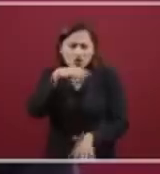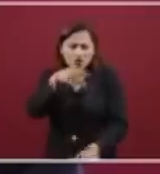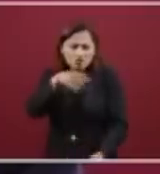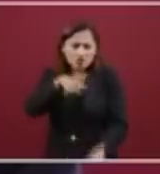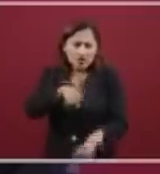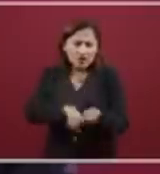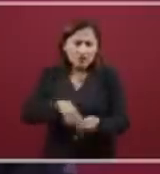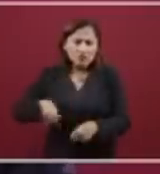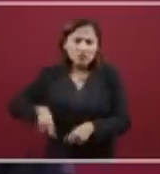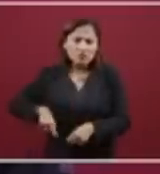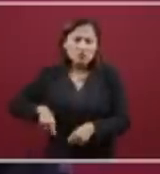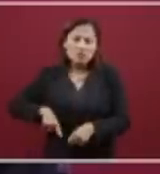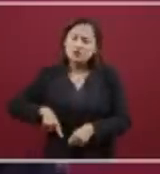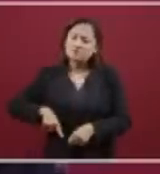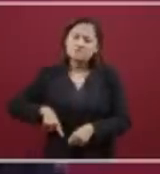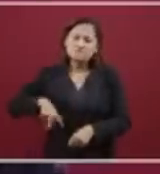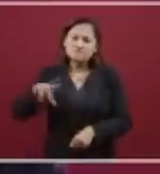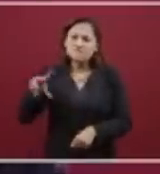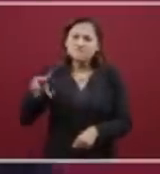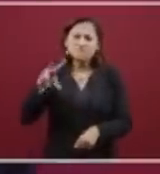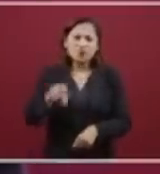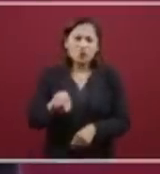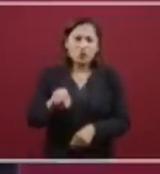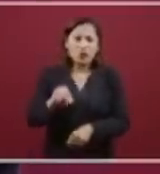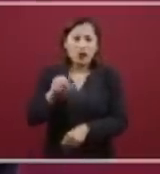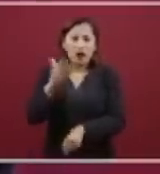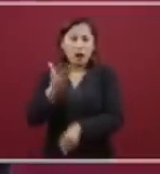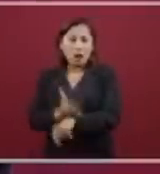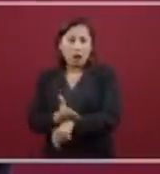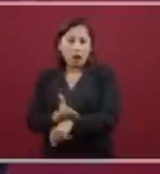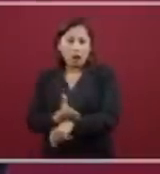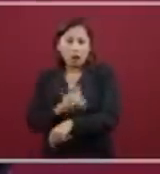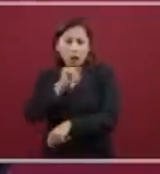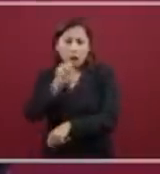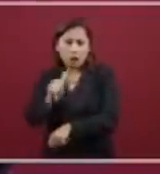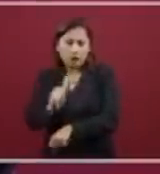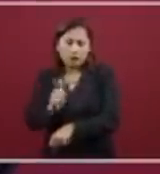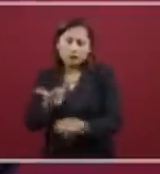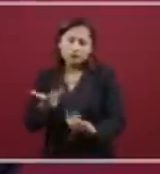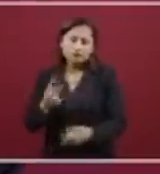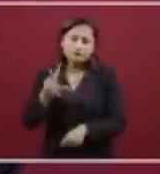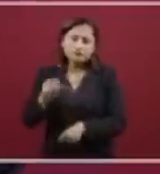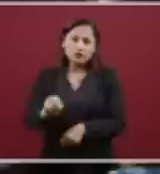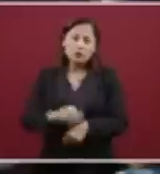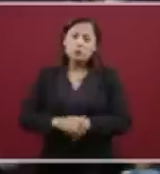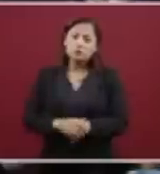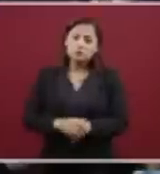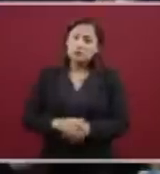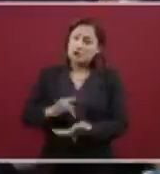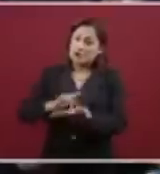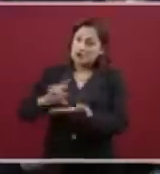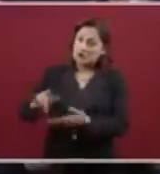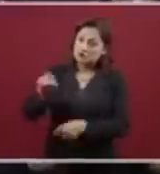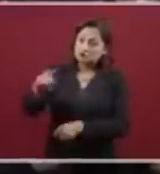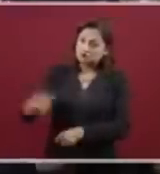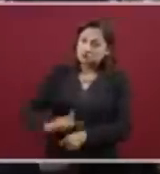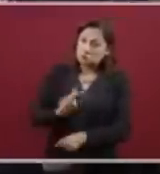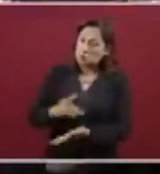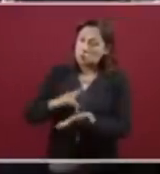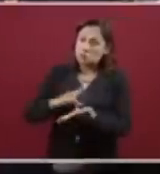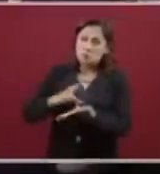haber impunidad entonces me ayudó mucho tu pregunta para aclarar este